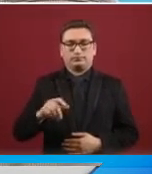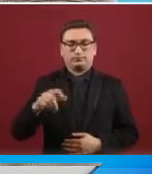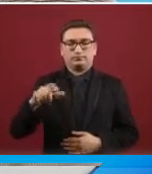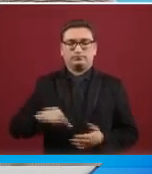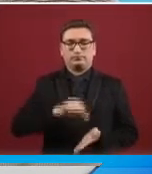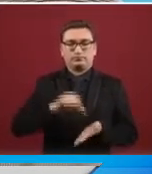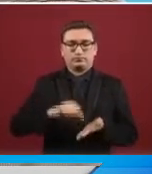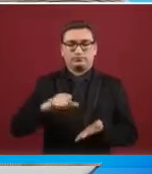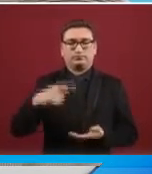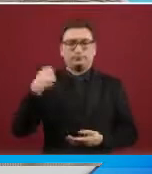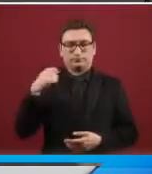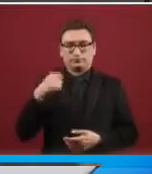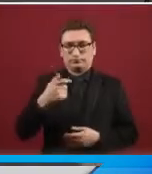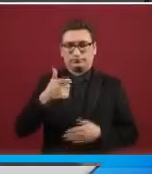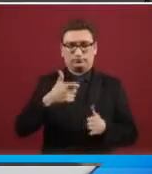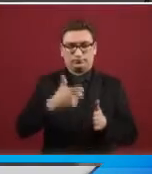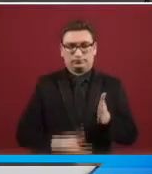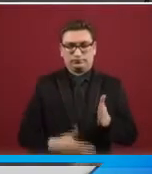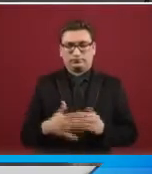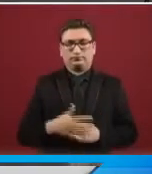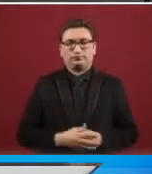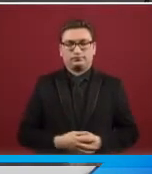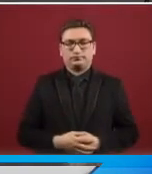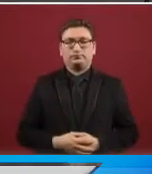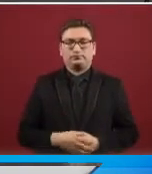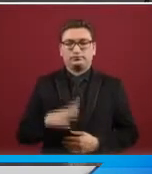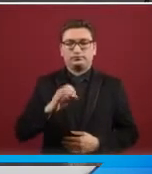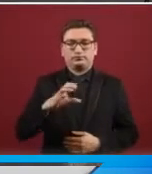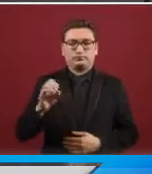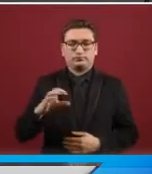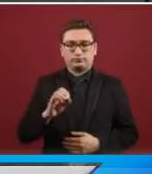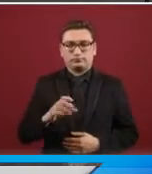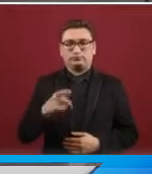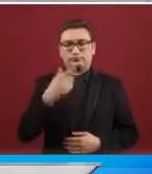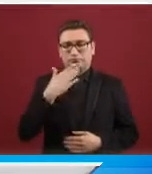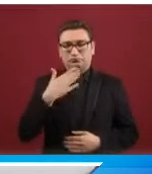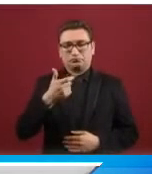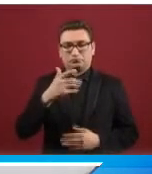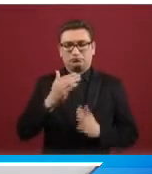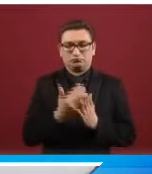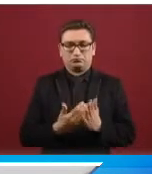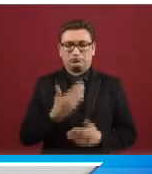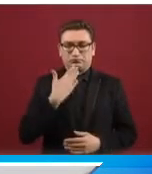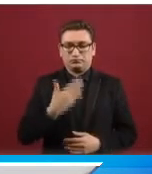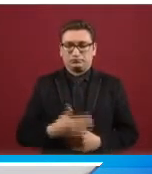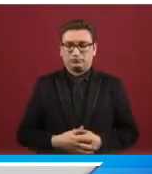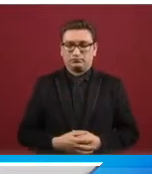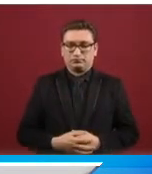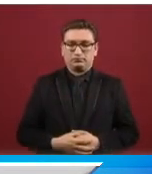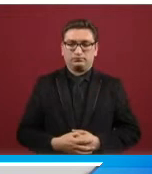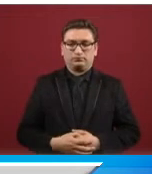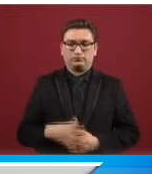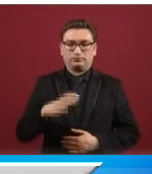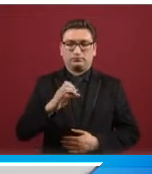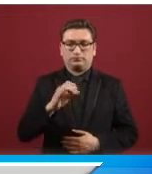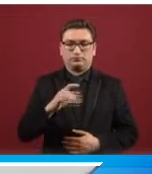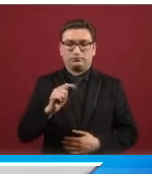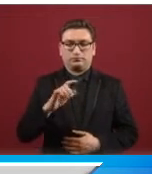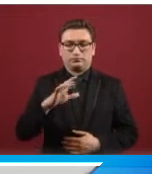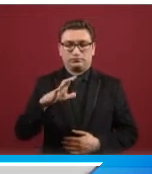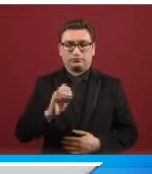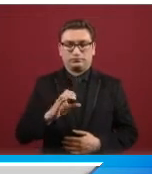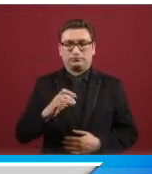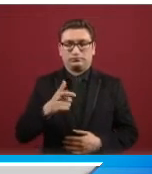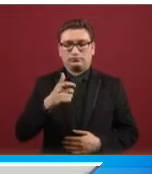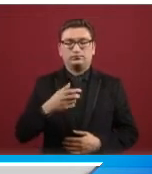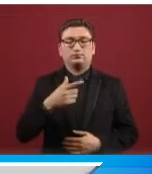una aplicación para el celular, fácil y práctica en donde se obtiene información y permitirá al usuario regular este servicio y empoderará a los